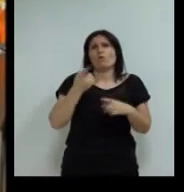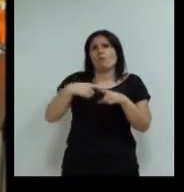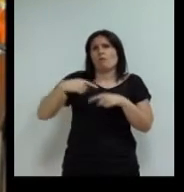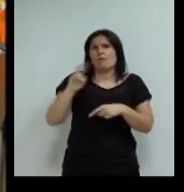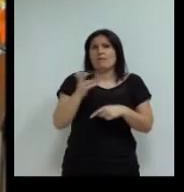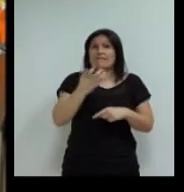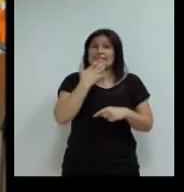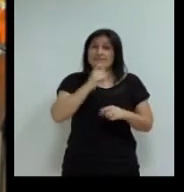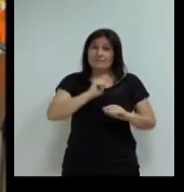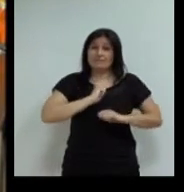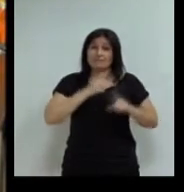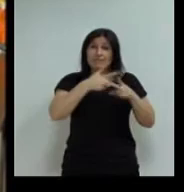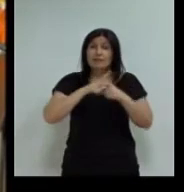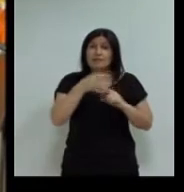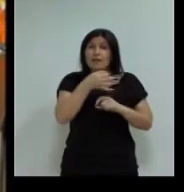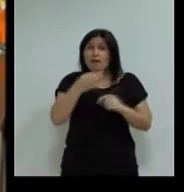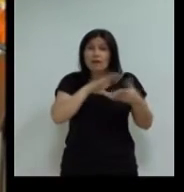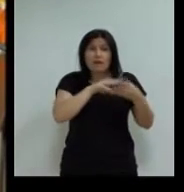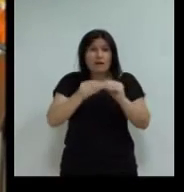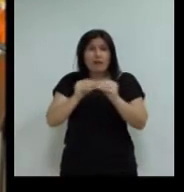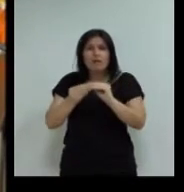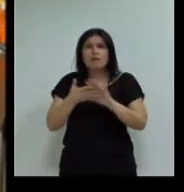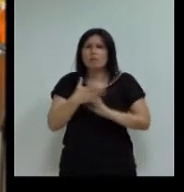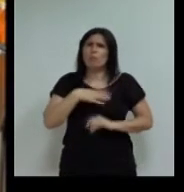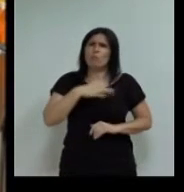las herramientas correctas. Entonces, lo único que hay que hacer es